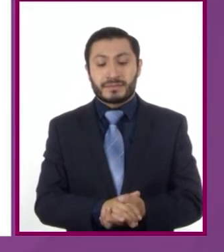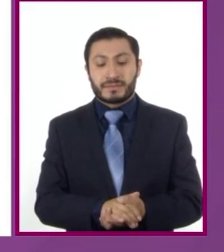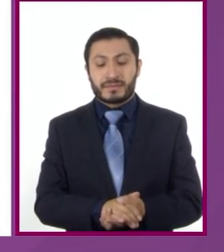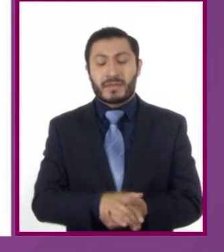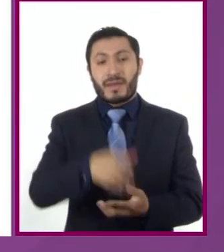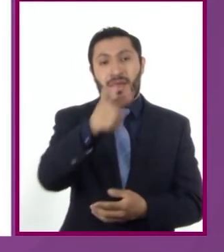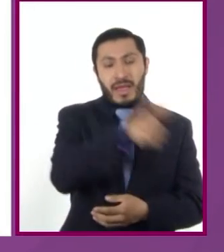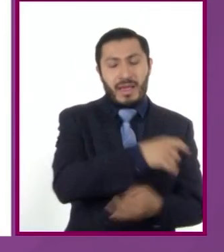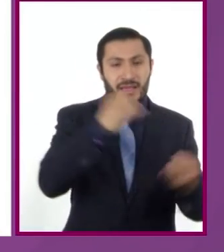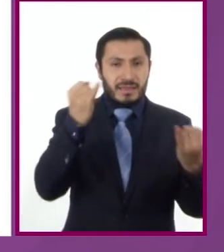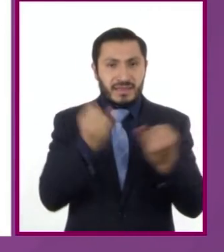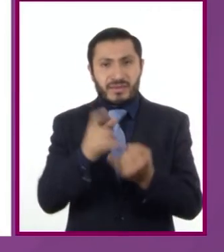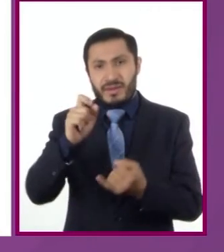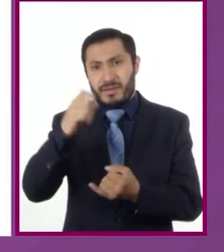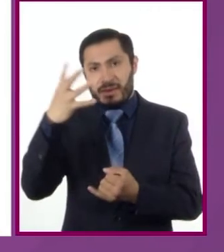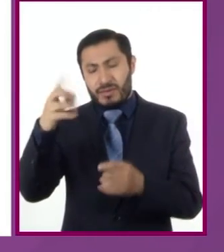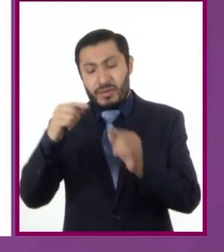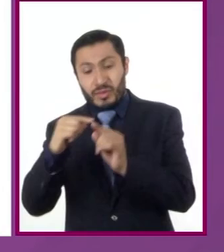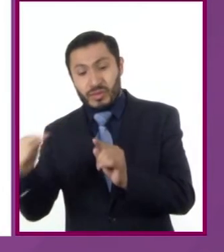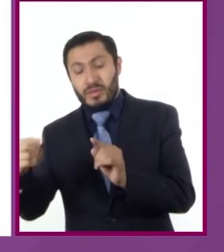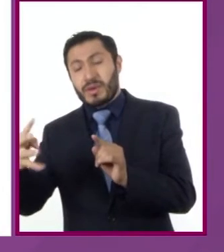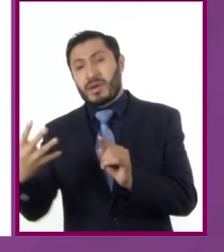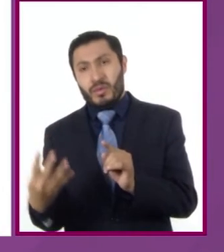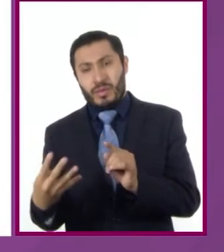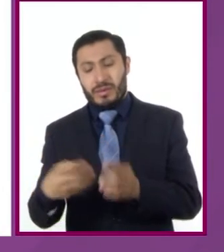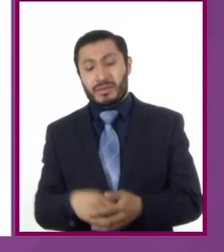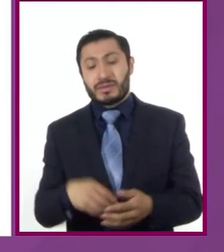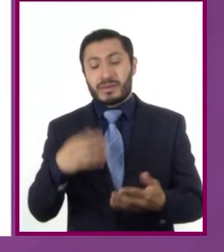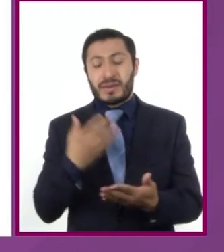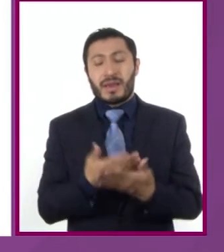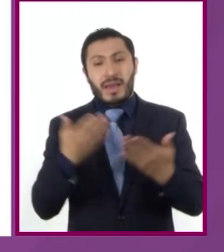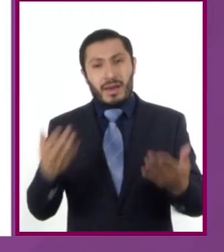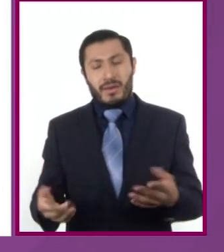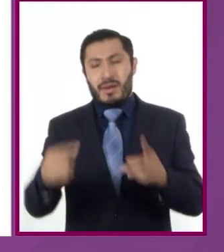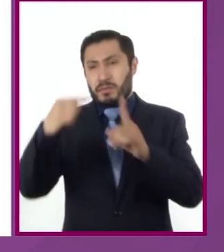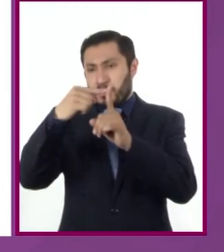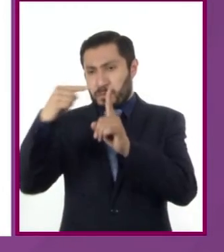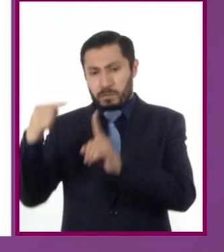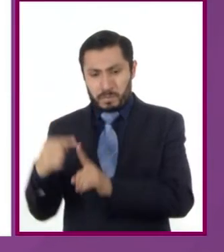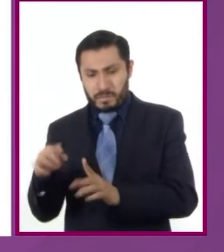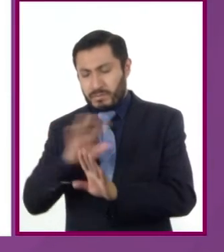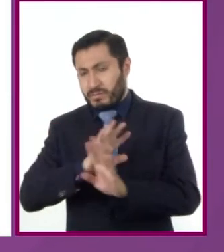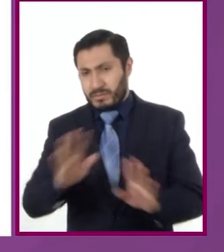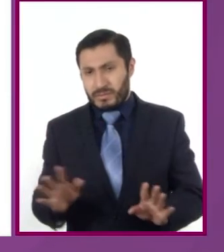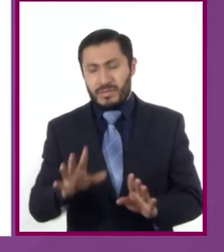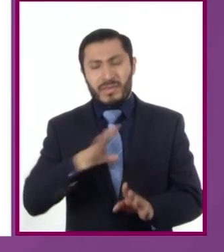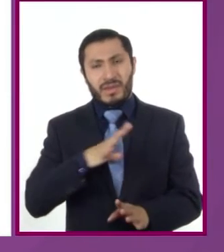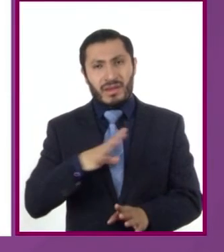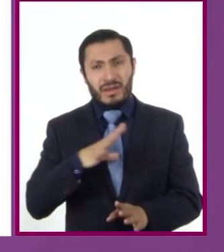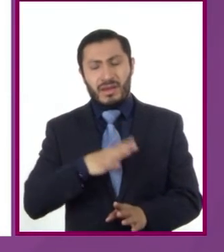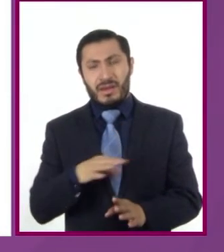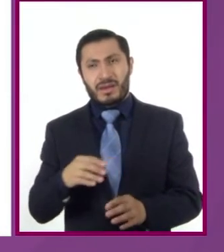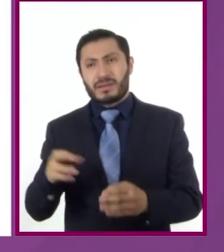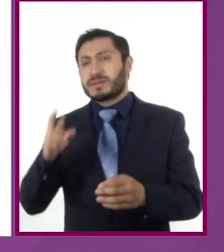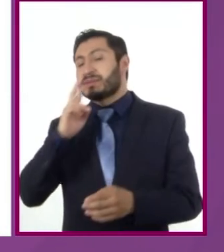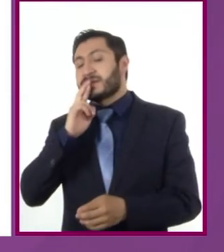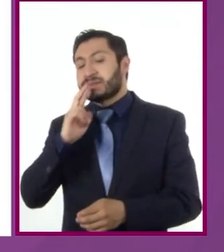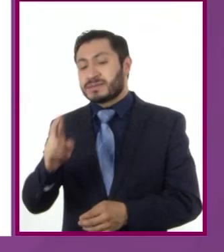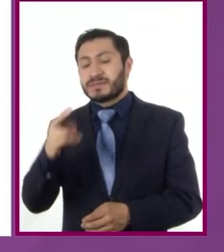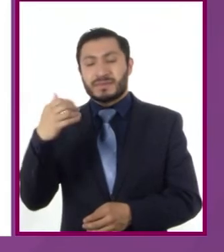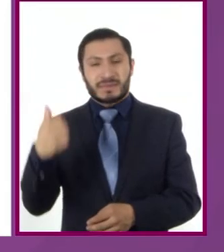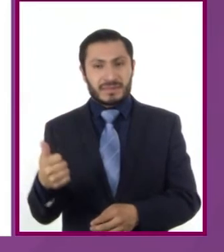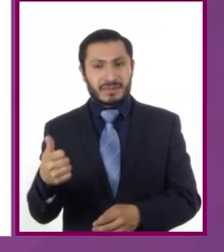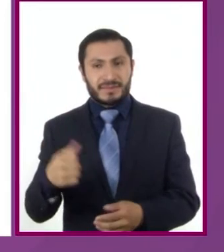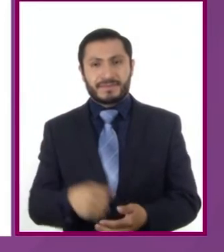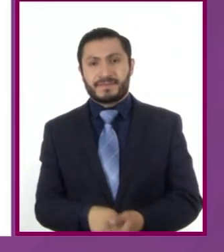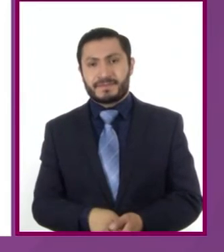x igual a 24 entre 4. Al dividir las dos cantidades, obtenemos como cociente 6.